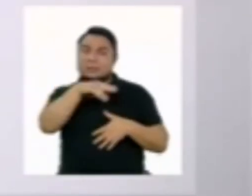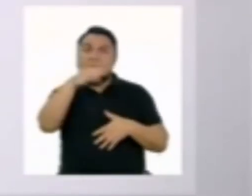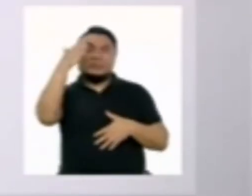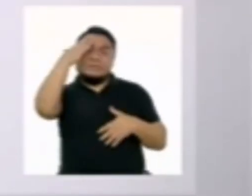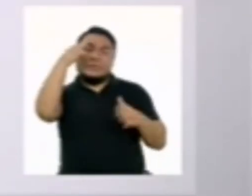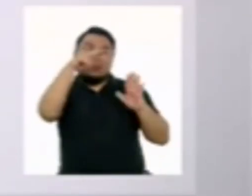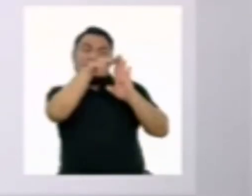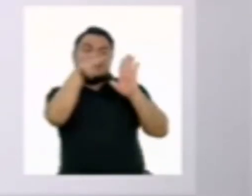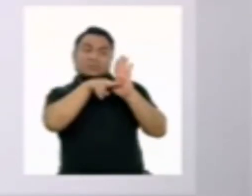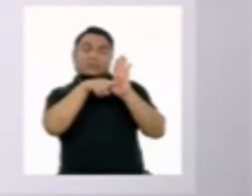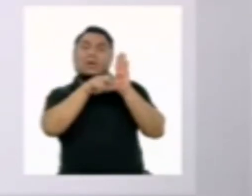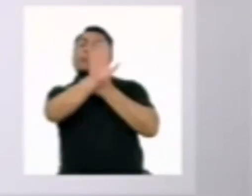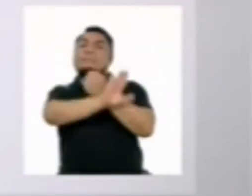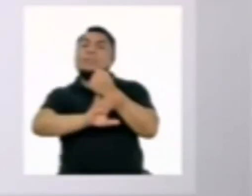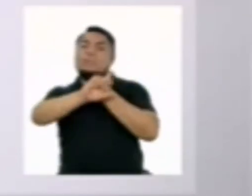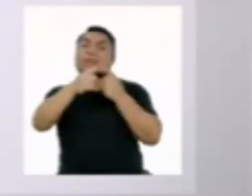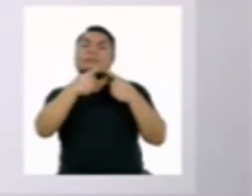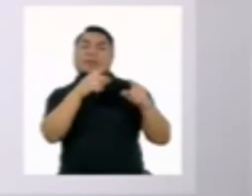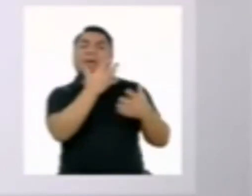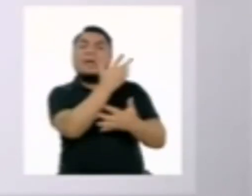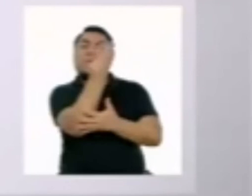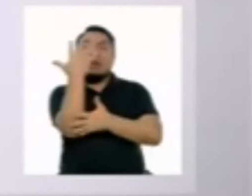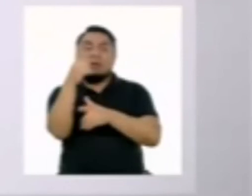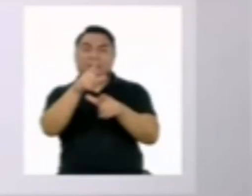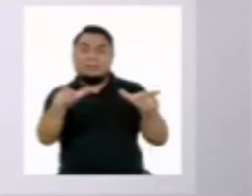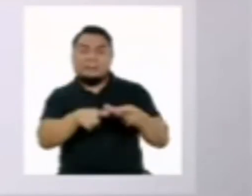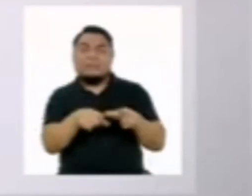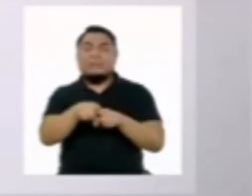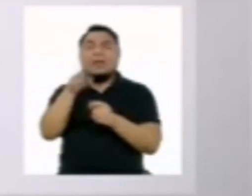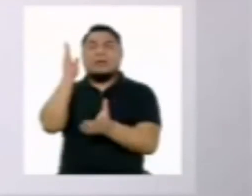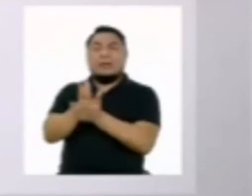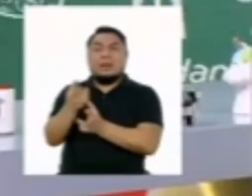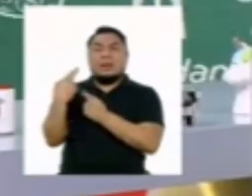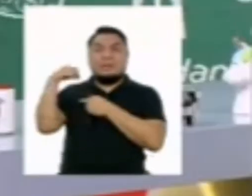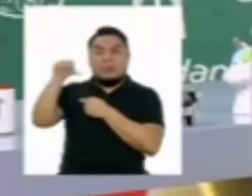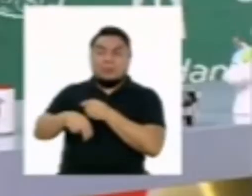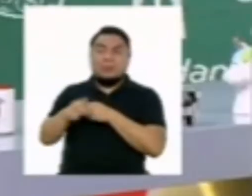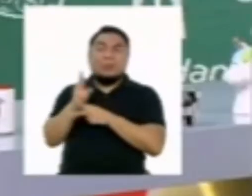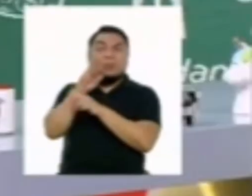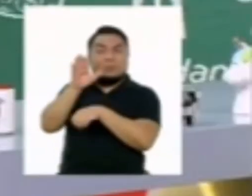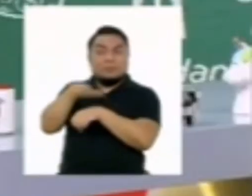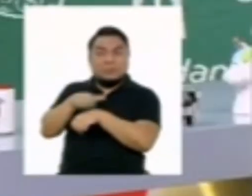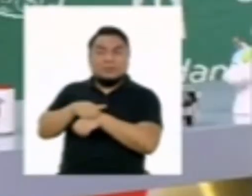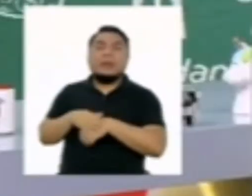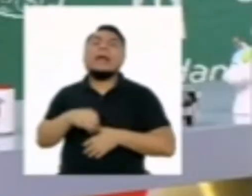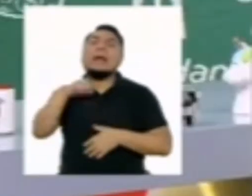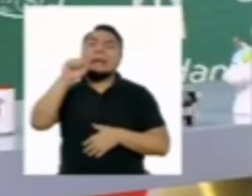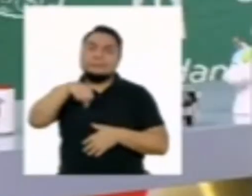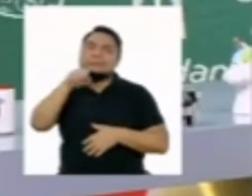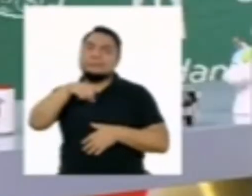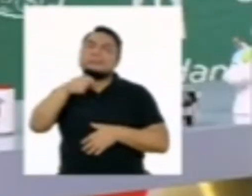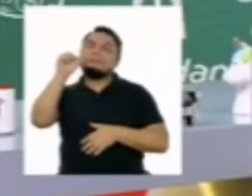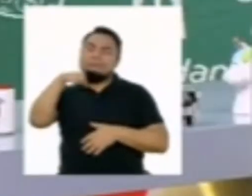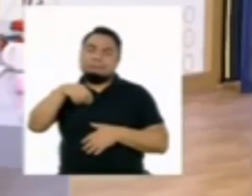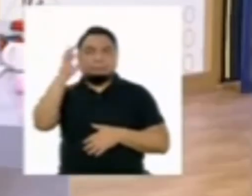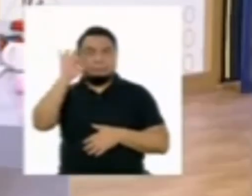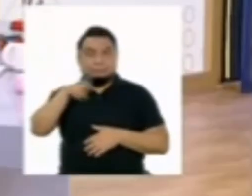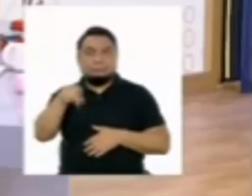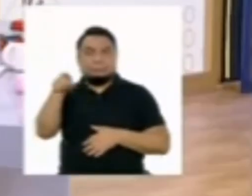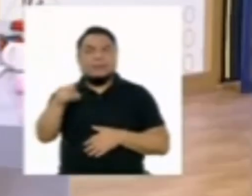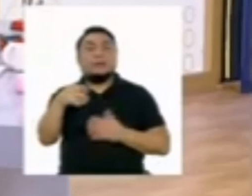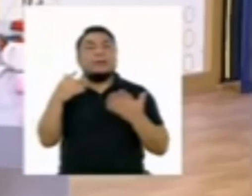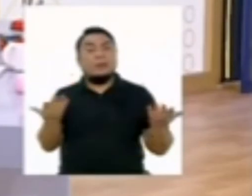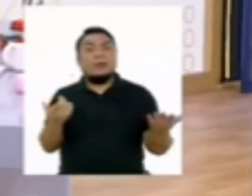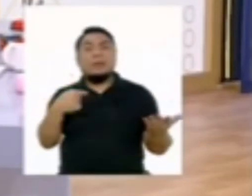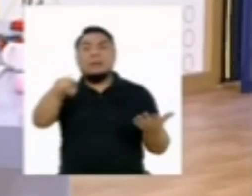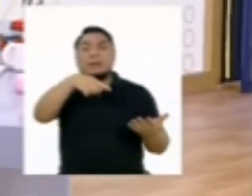que protegen la biodiversidad y sancionan actos irresponsables. Eso sí, de todas maneras.